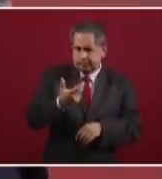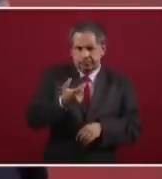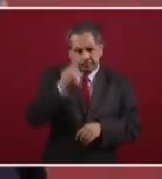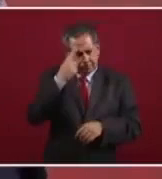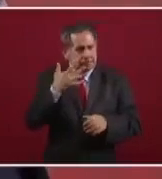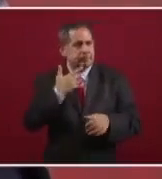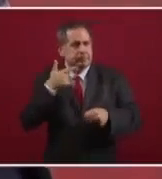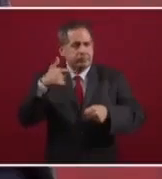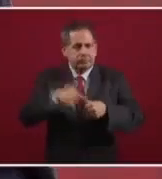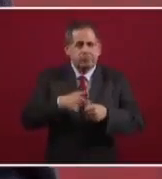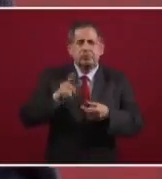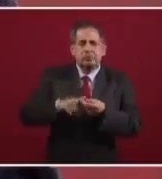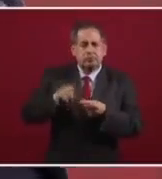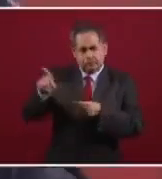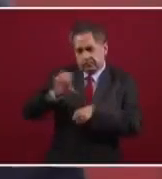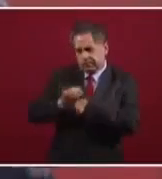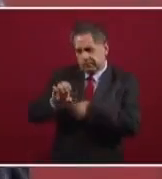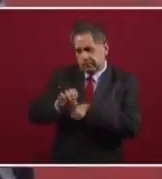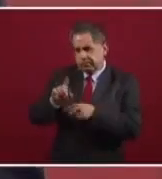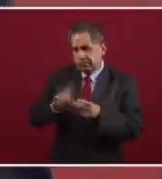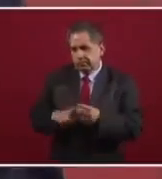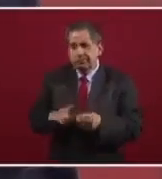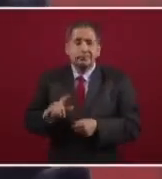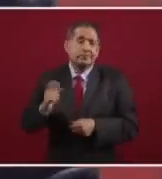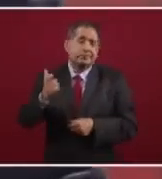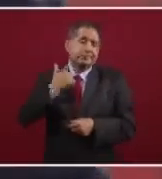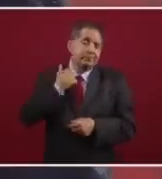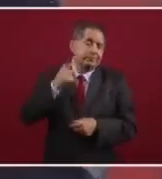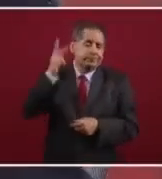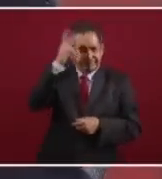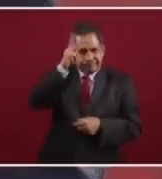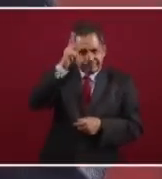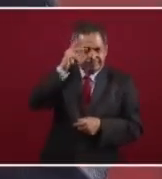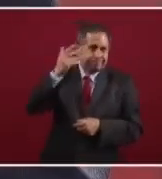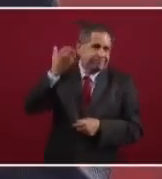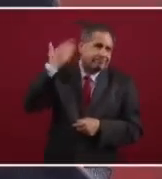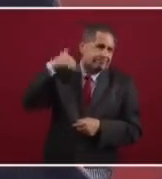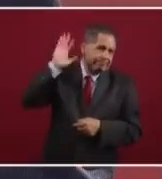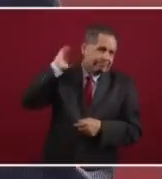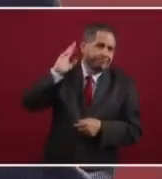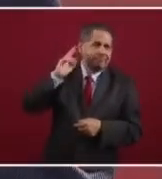combustibles? Pues de la antigua política,